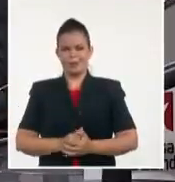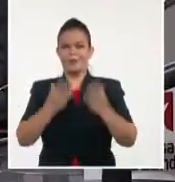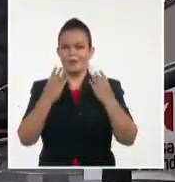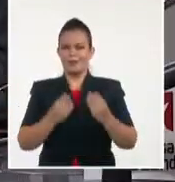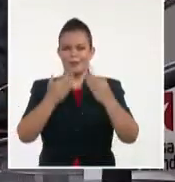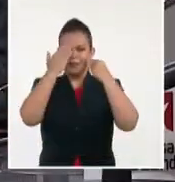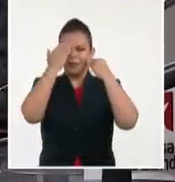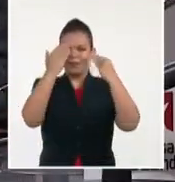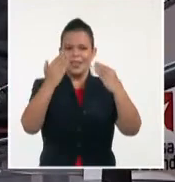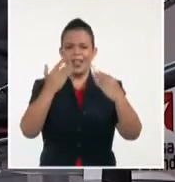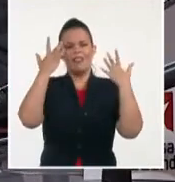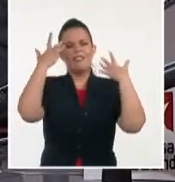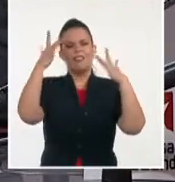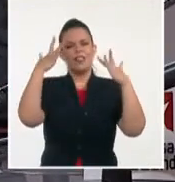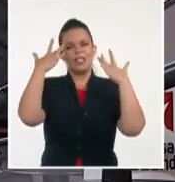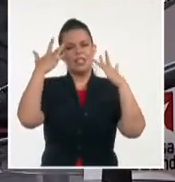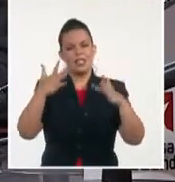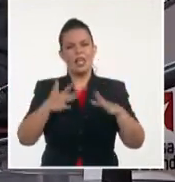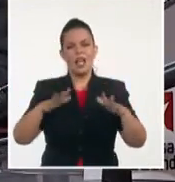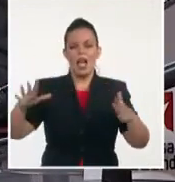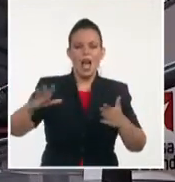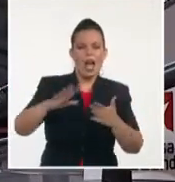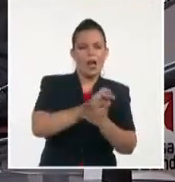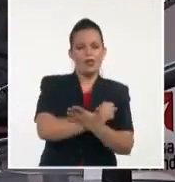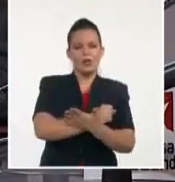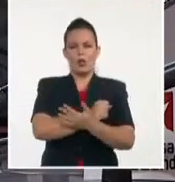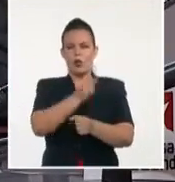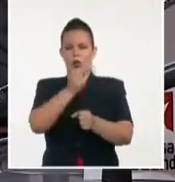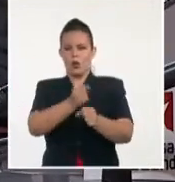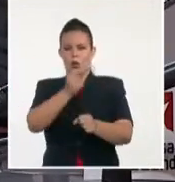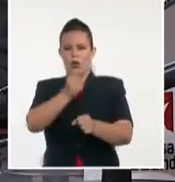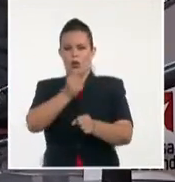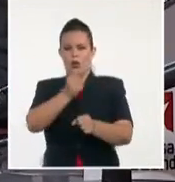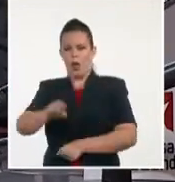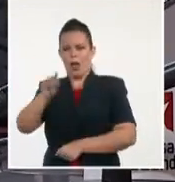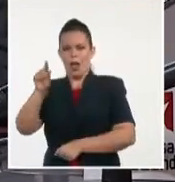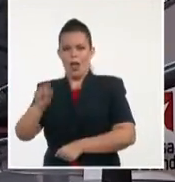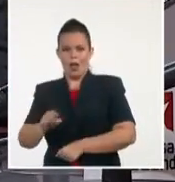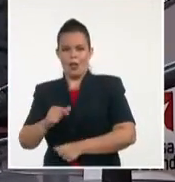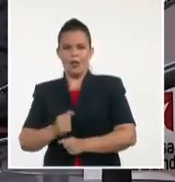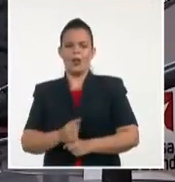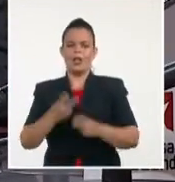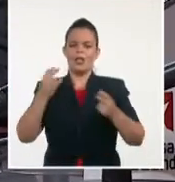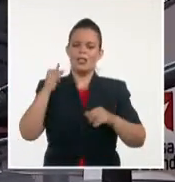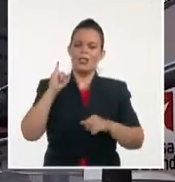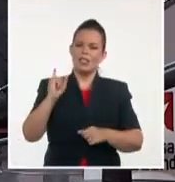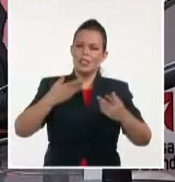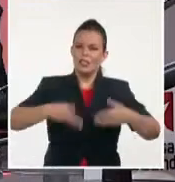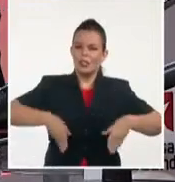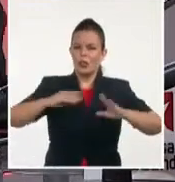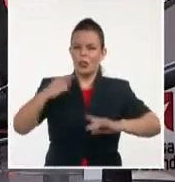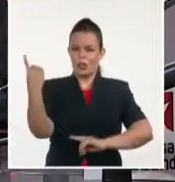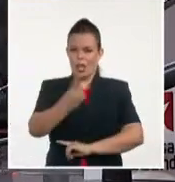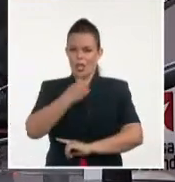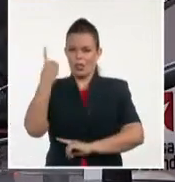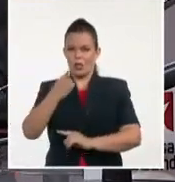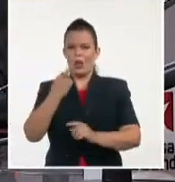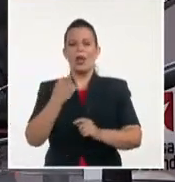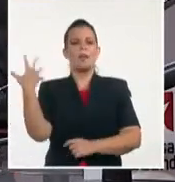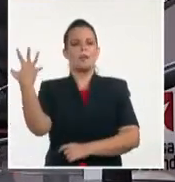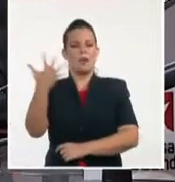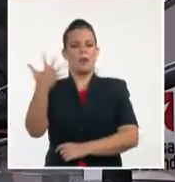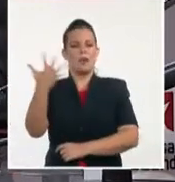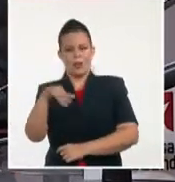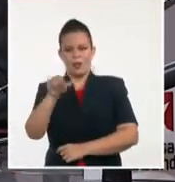felicitación, bueno, a toda la red meteorológica nacional, al Instituto Nacional de Meteorología y a los camagüeyanos por celebrar mañana ese